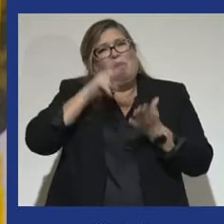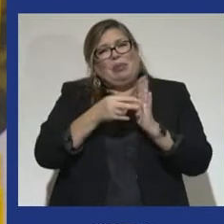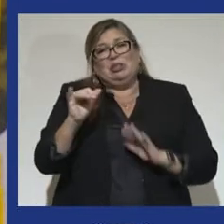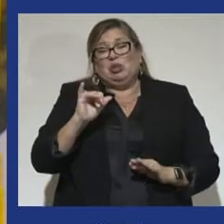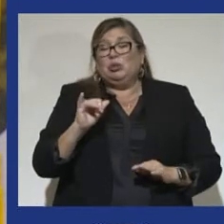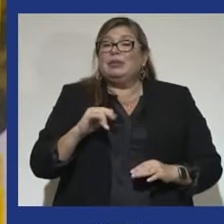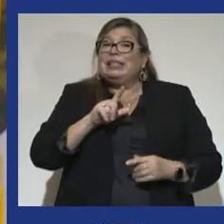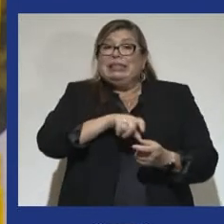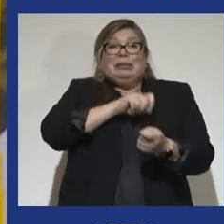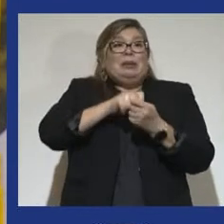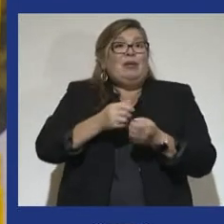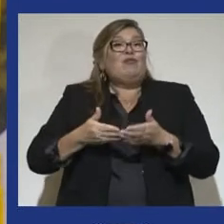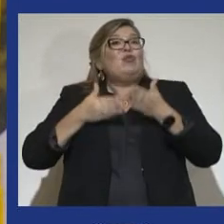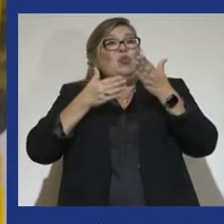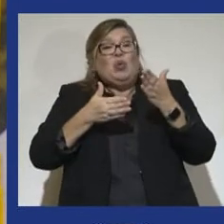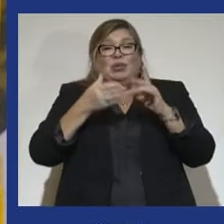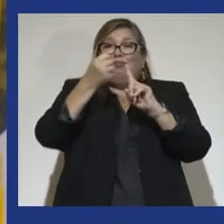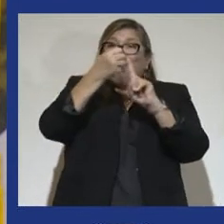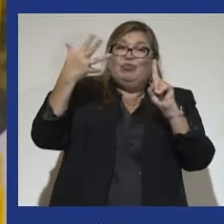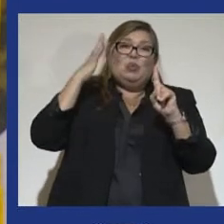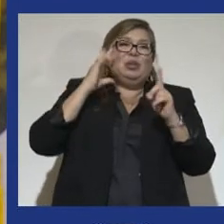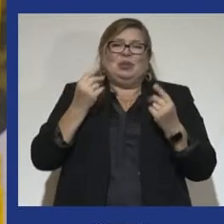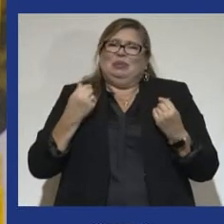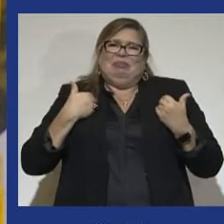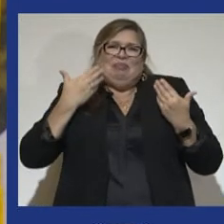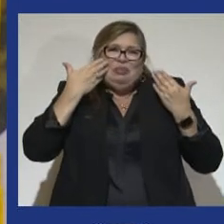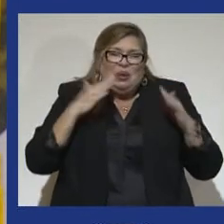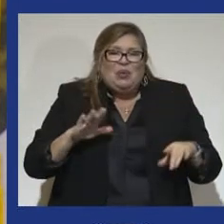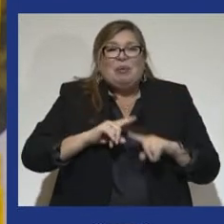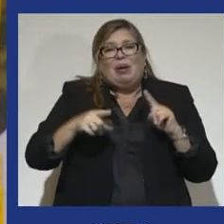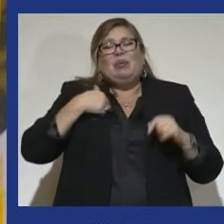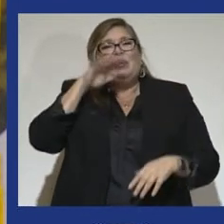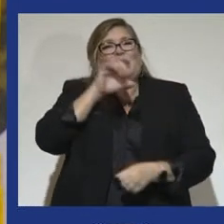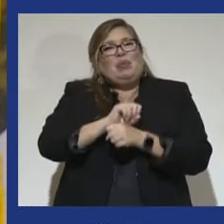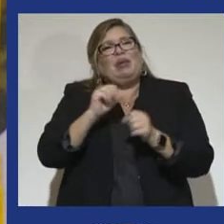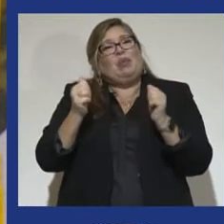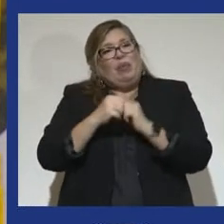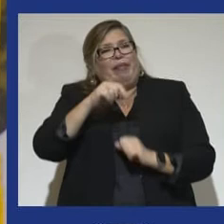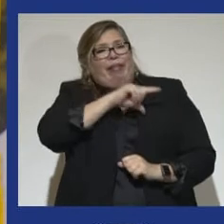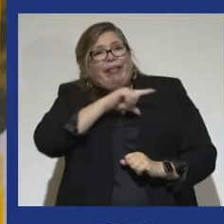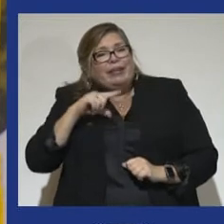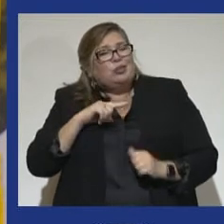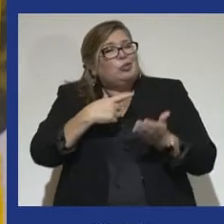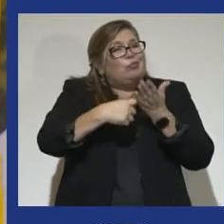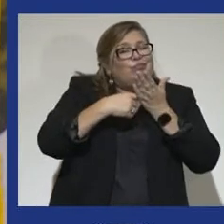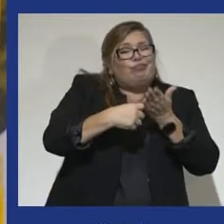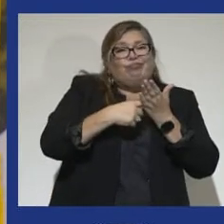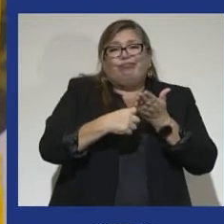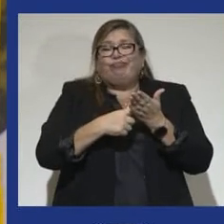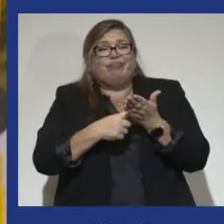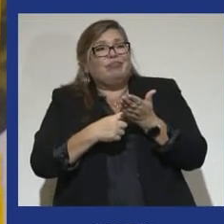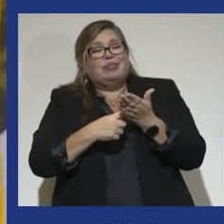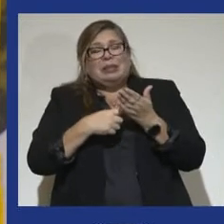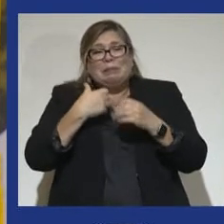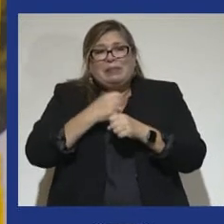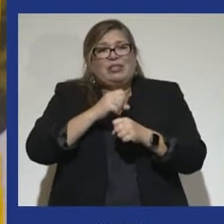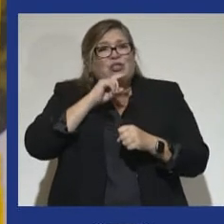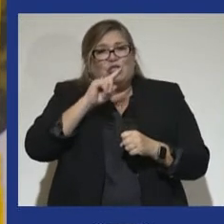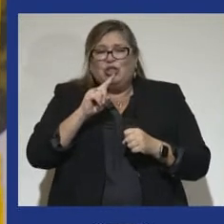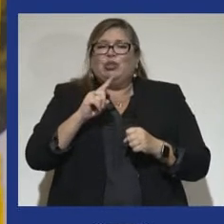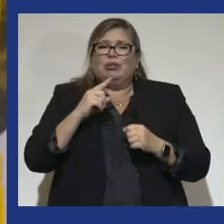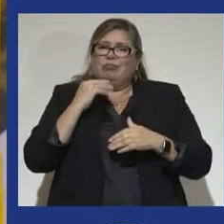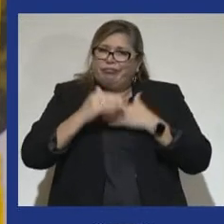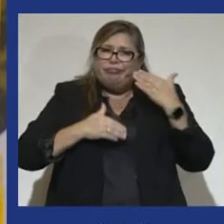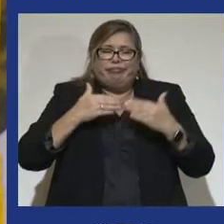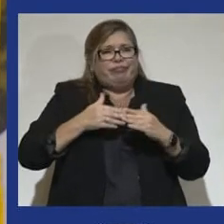anticipábamos no tenemos una propuesta específica ésa es la respuesta breve pero si queremos trabajar con la legislatura en estas